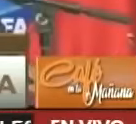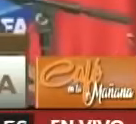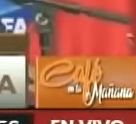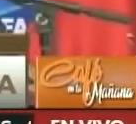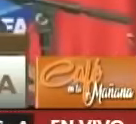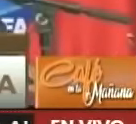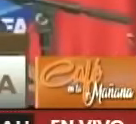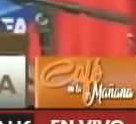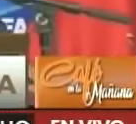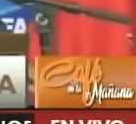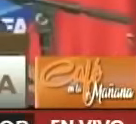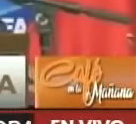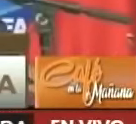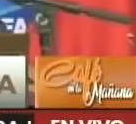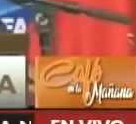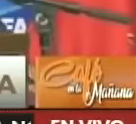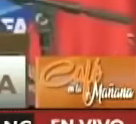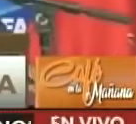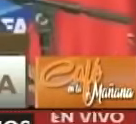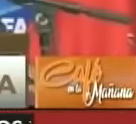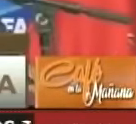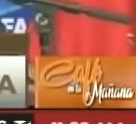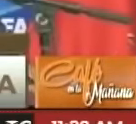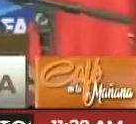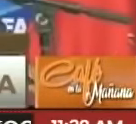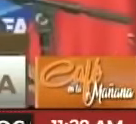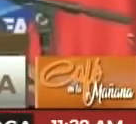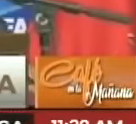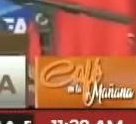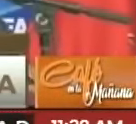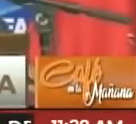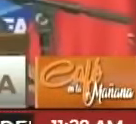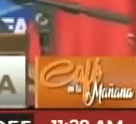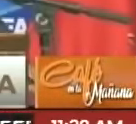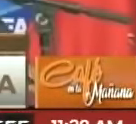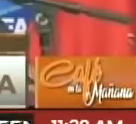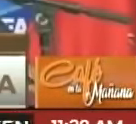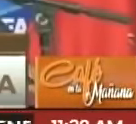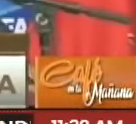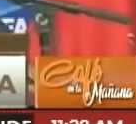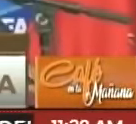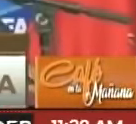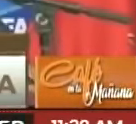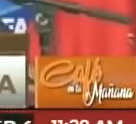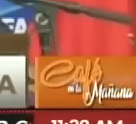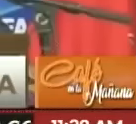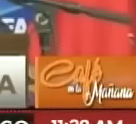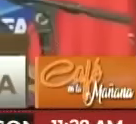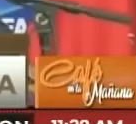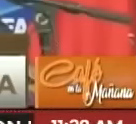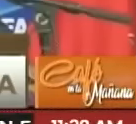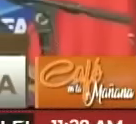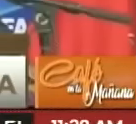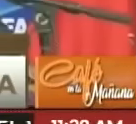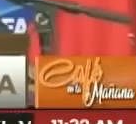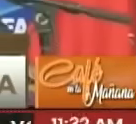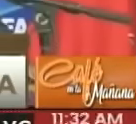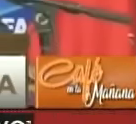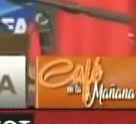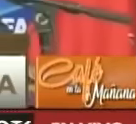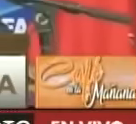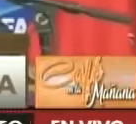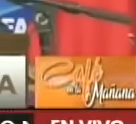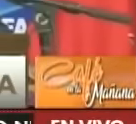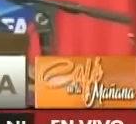Bolivariana, dirigir frente a ustedes una palabra. En otras oportunidades fue ante